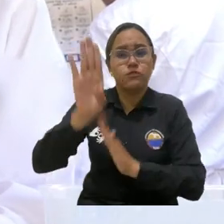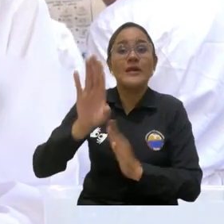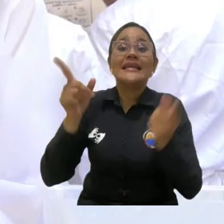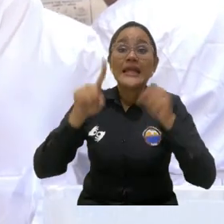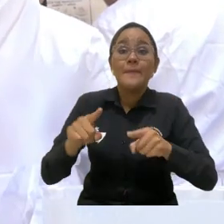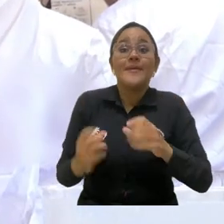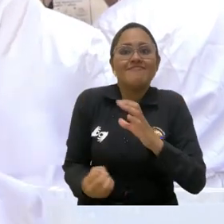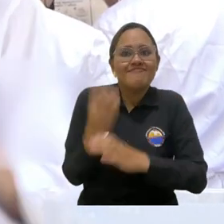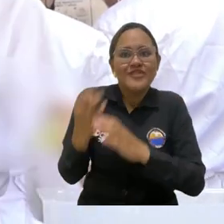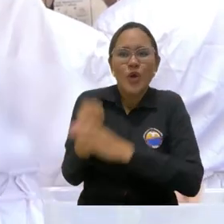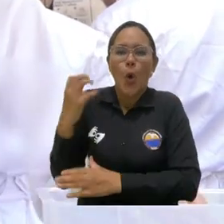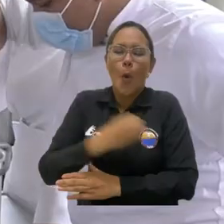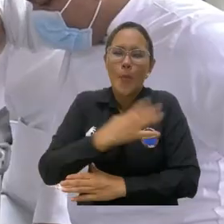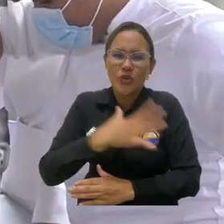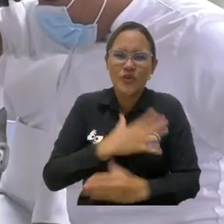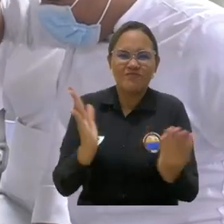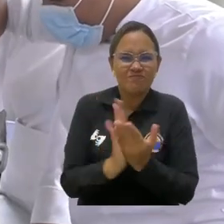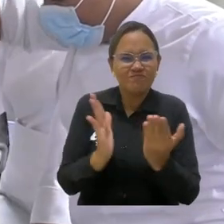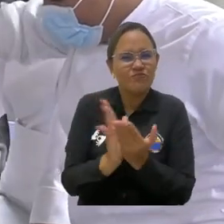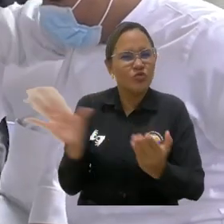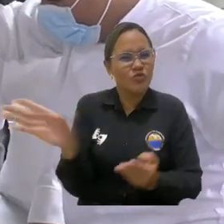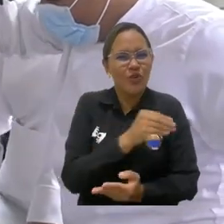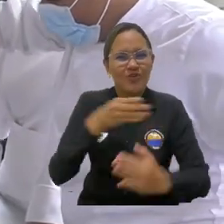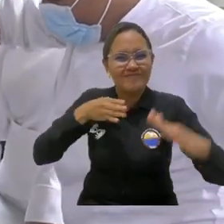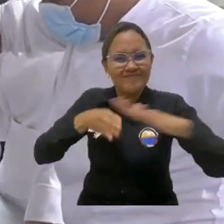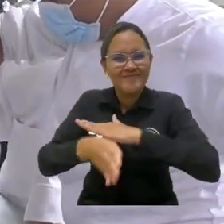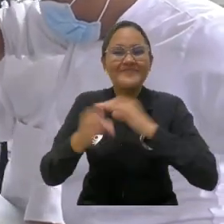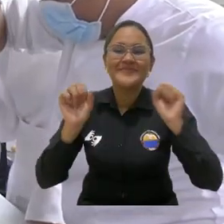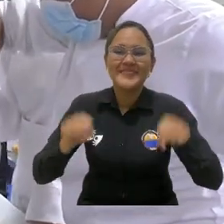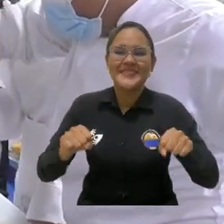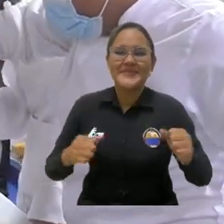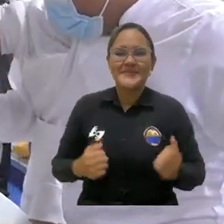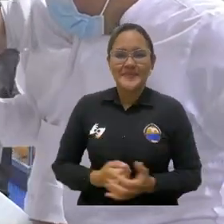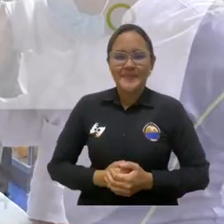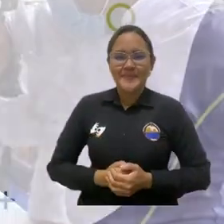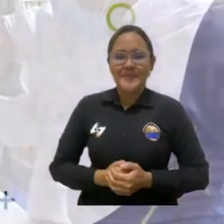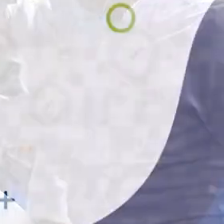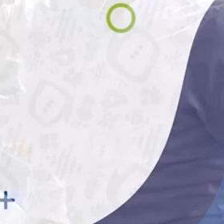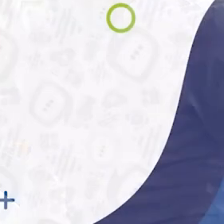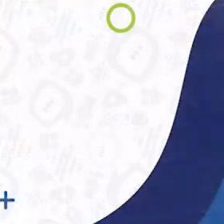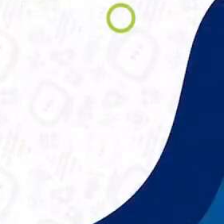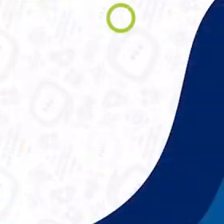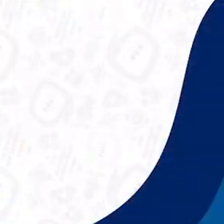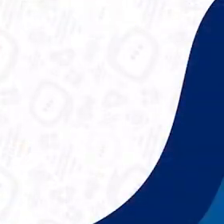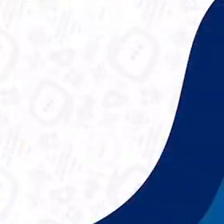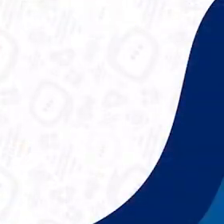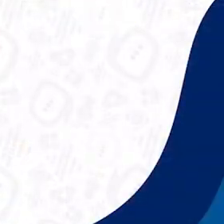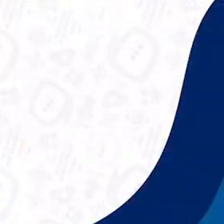el desarrollo regional y la creación de oportunidades educativas accesibles para todos.